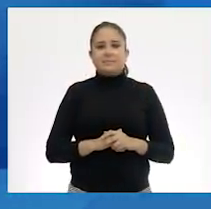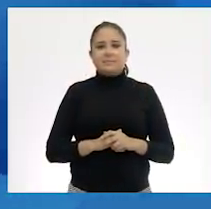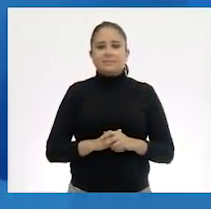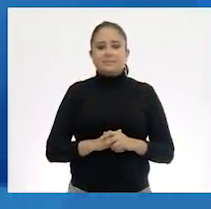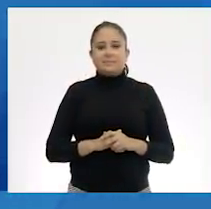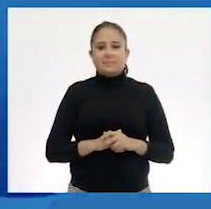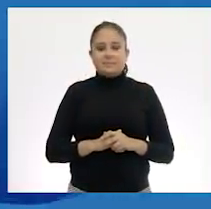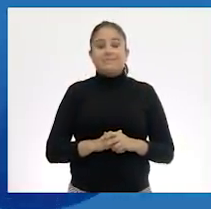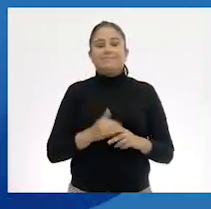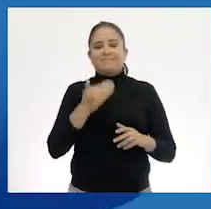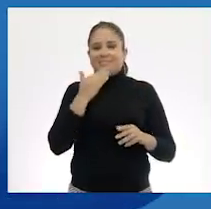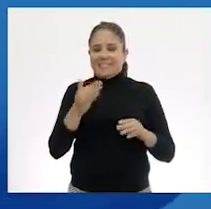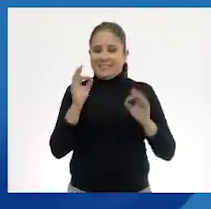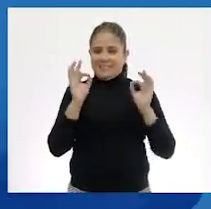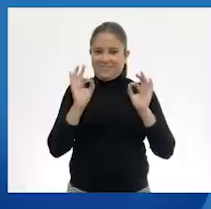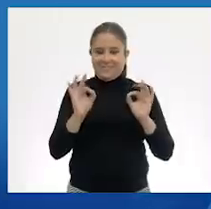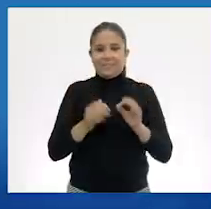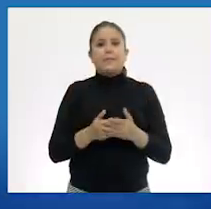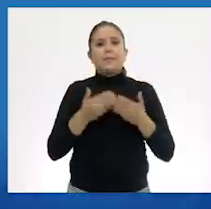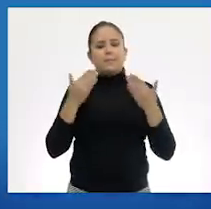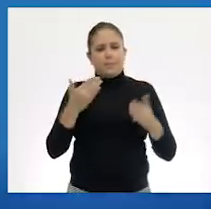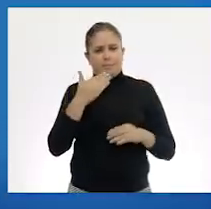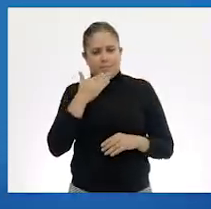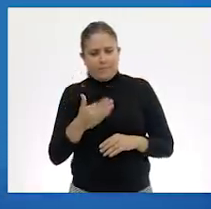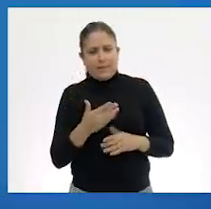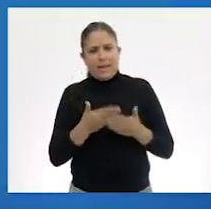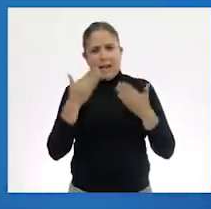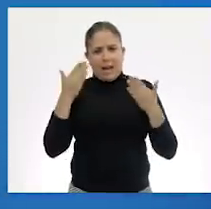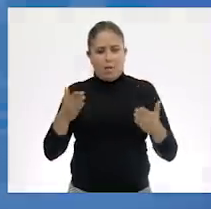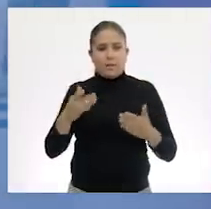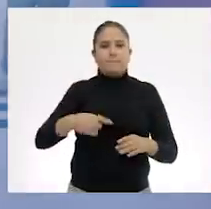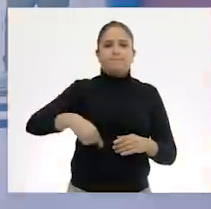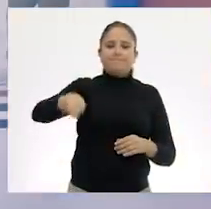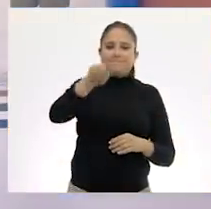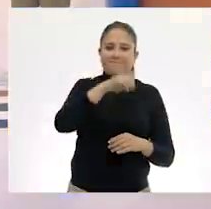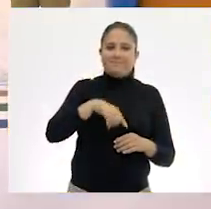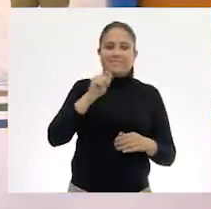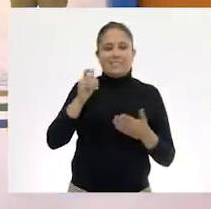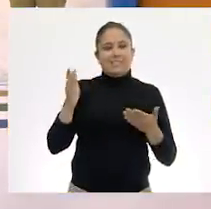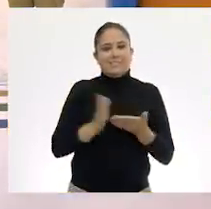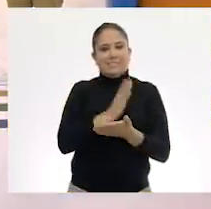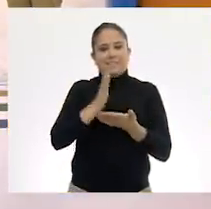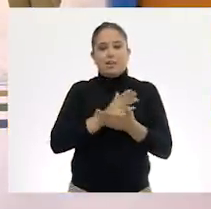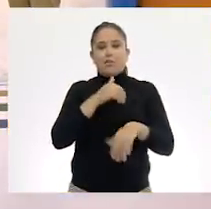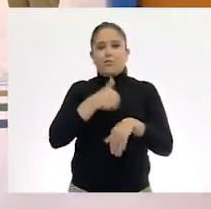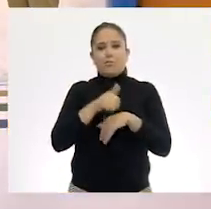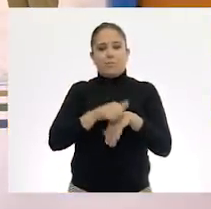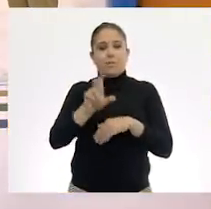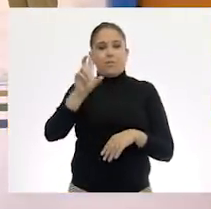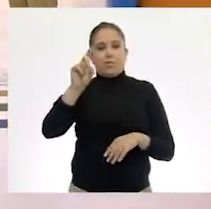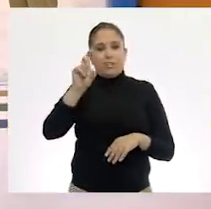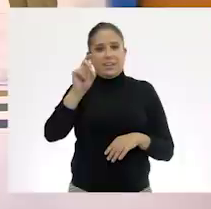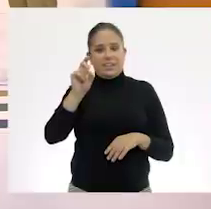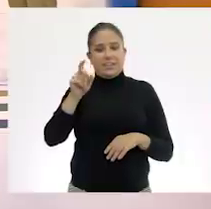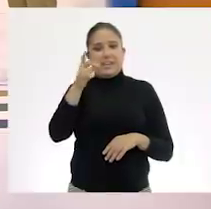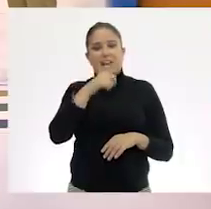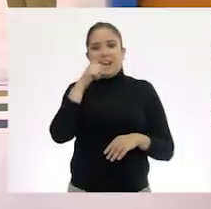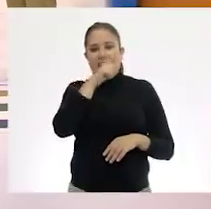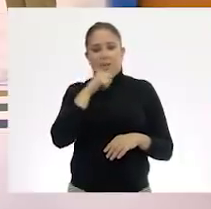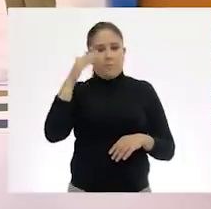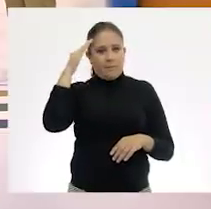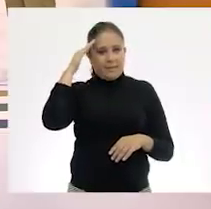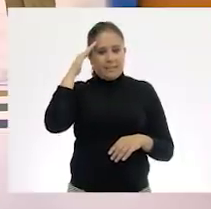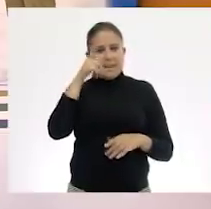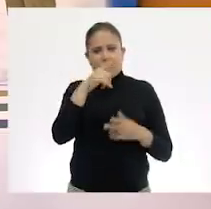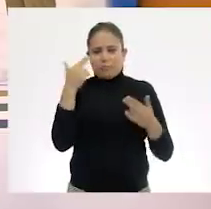Ajá, perfecto. Ya. Muy bien, entonces ahora sí vamos a irnos a la página 30 de nuestro libro de lengua materna y vamos a